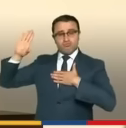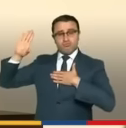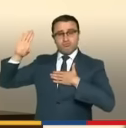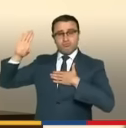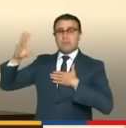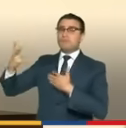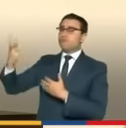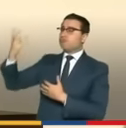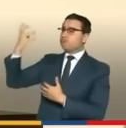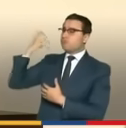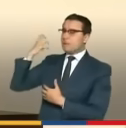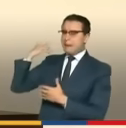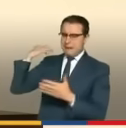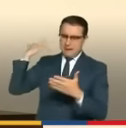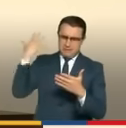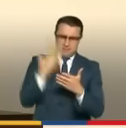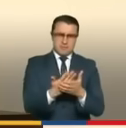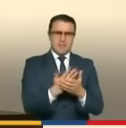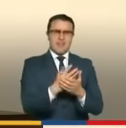1993,